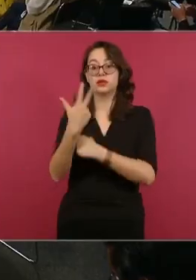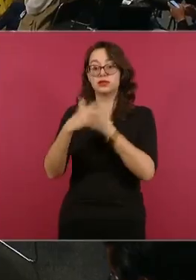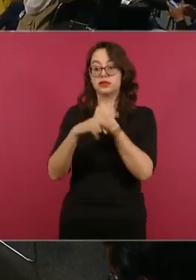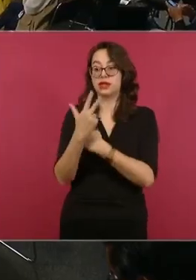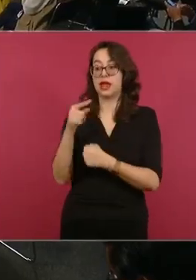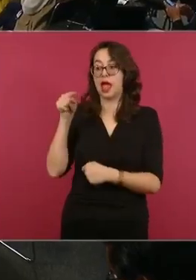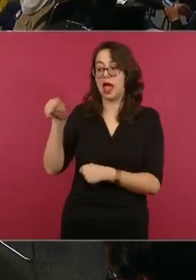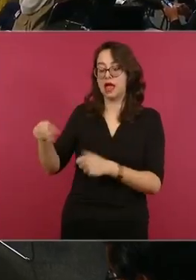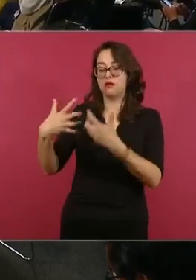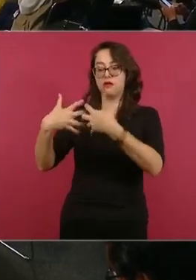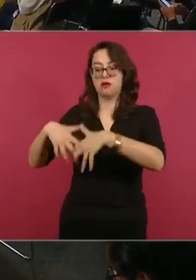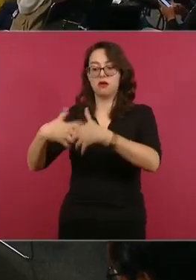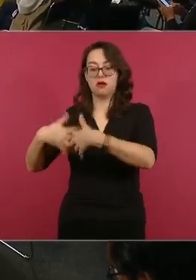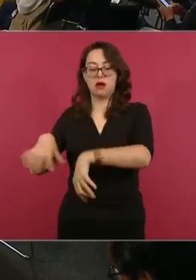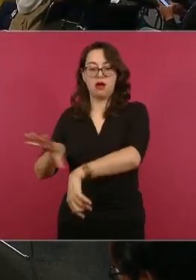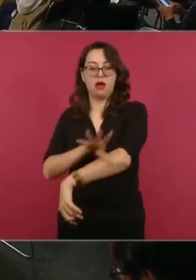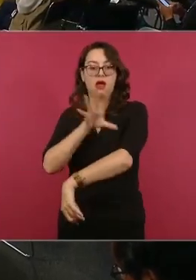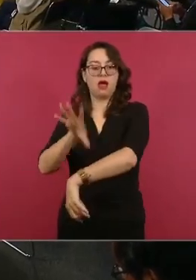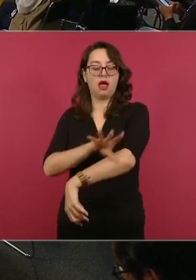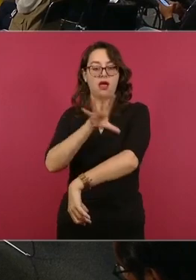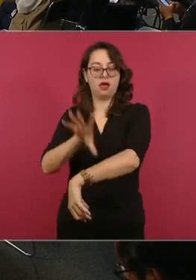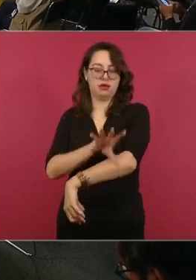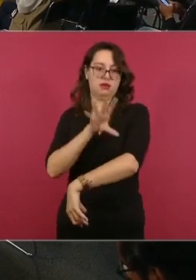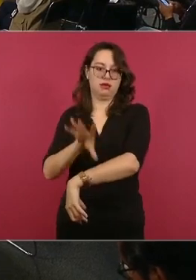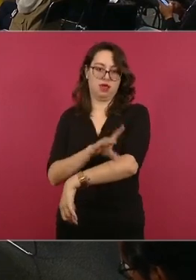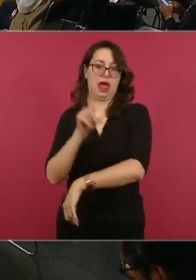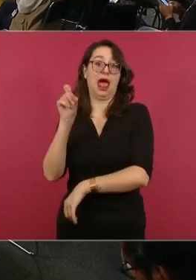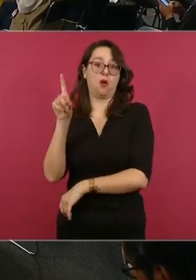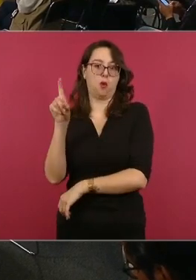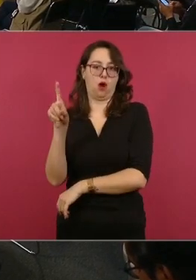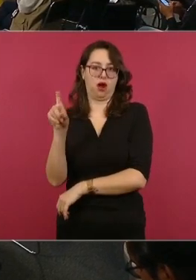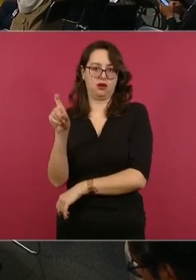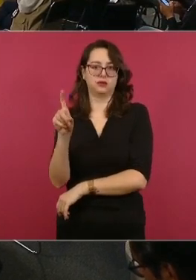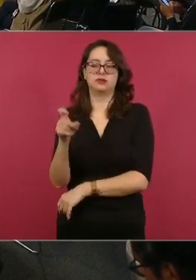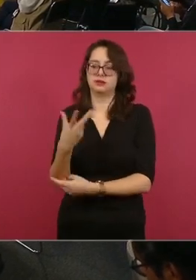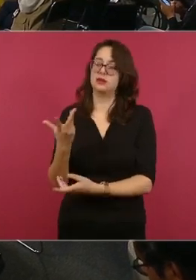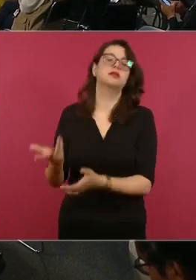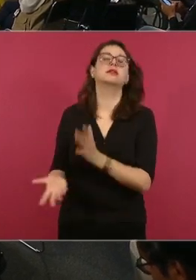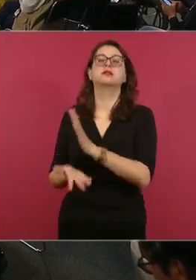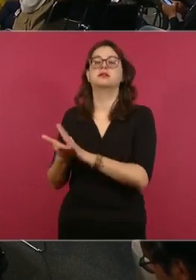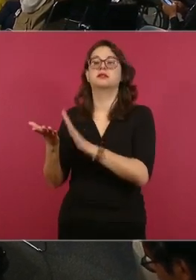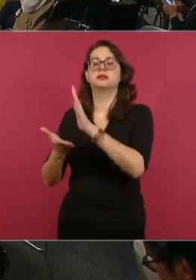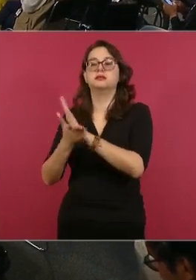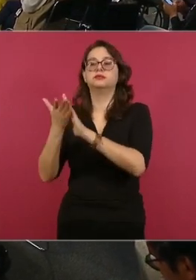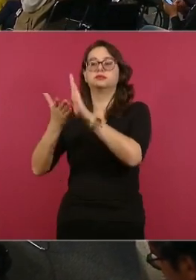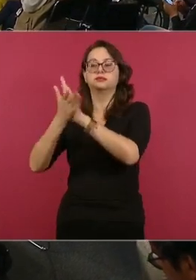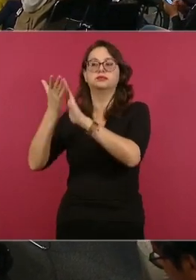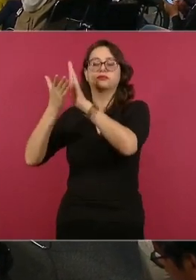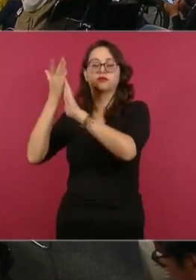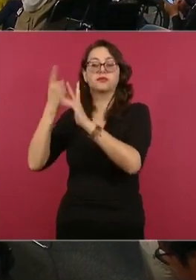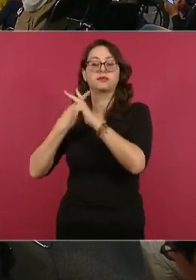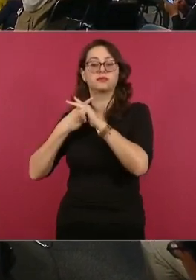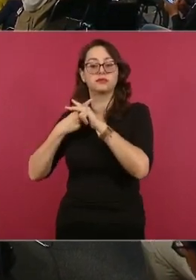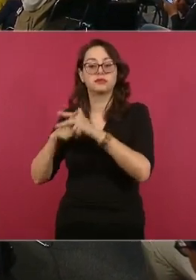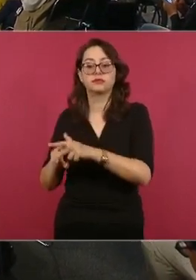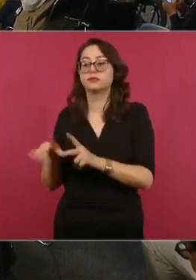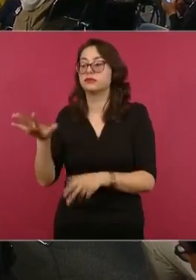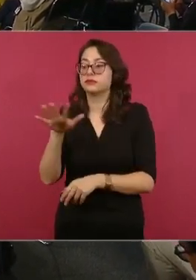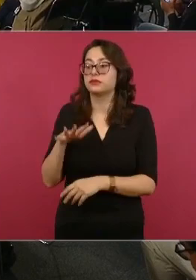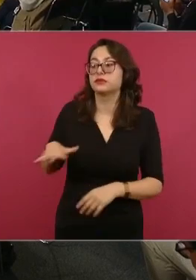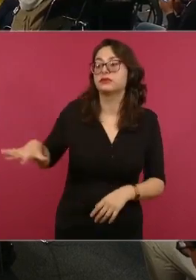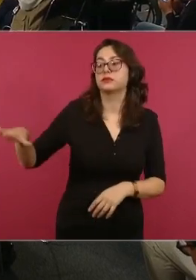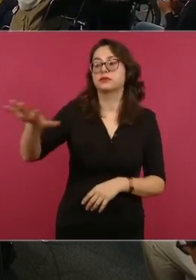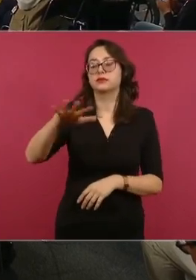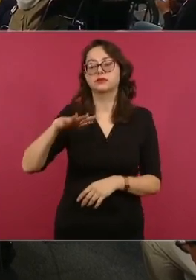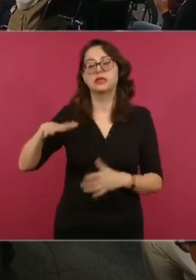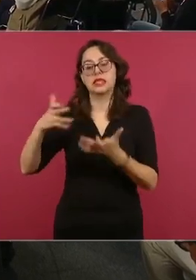esta hidroeléctrica, donde, bueno, ejidatarios de Chicoacén acordaron con la Comisión